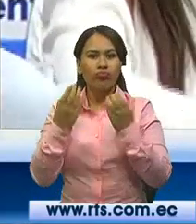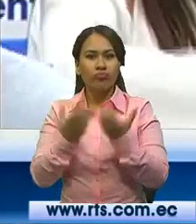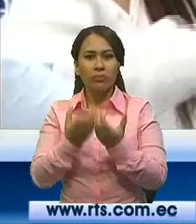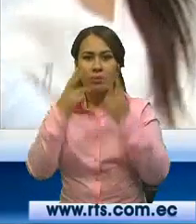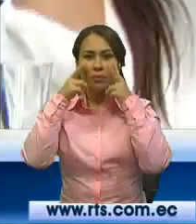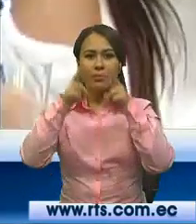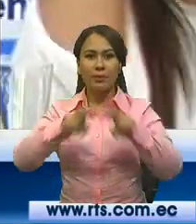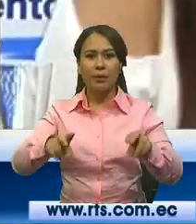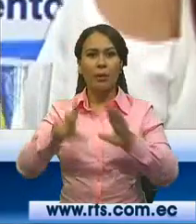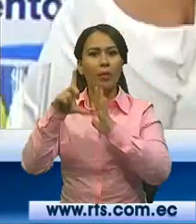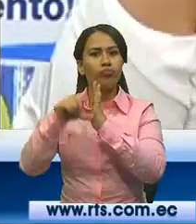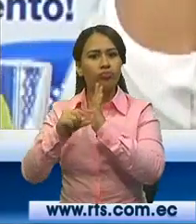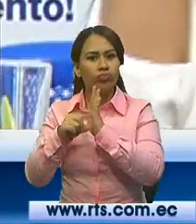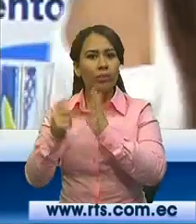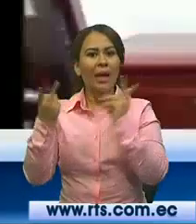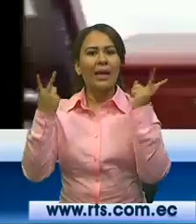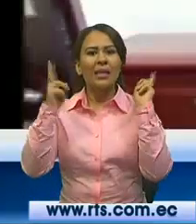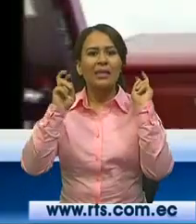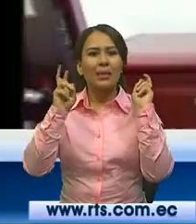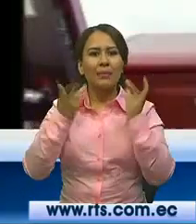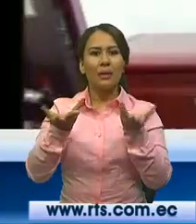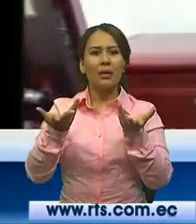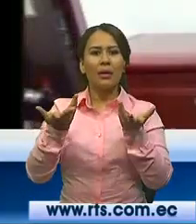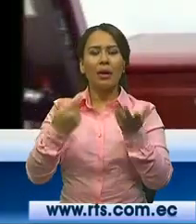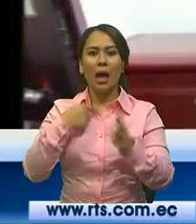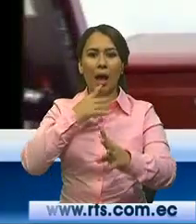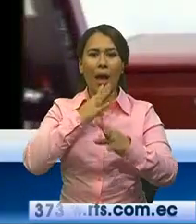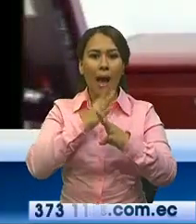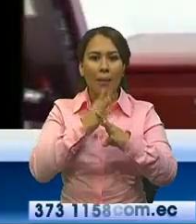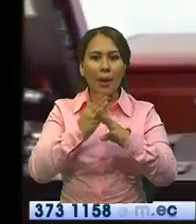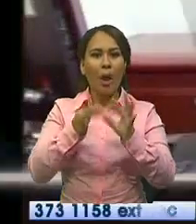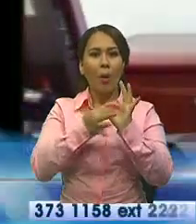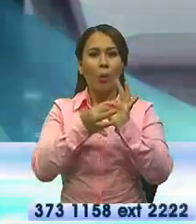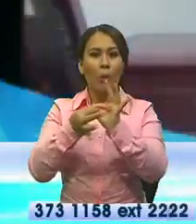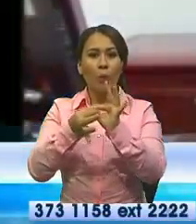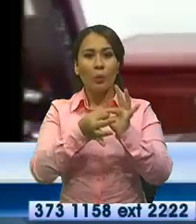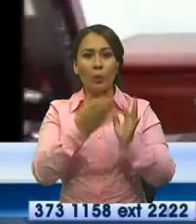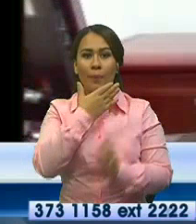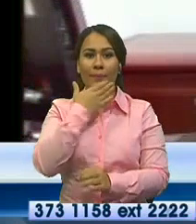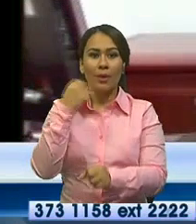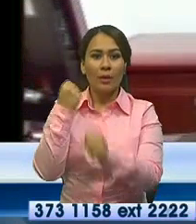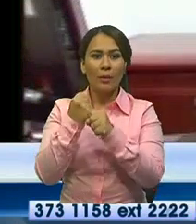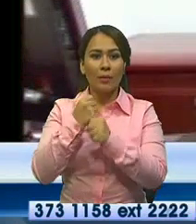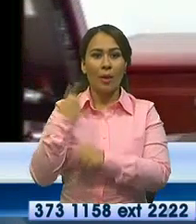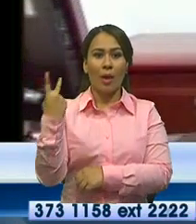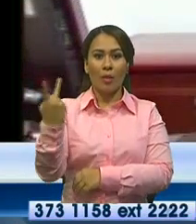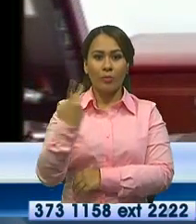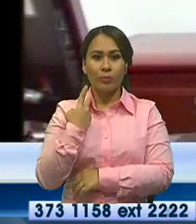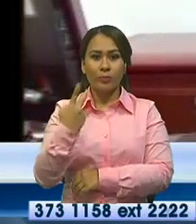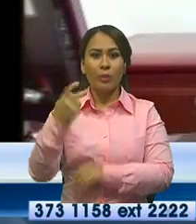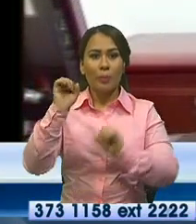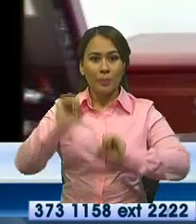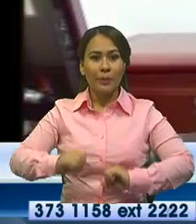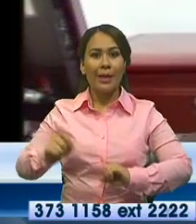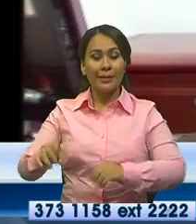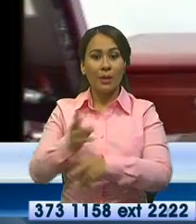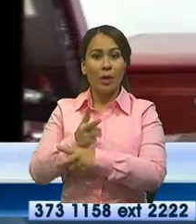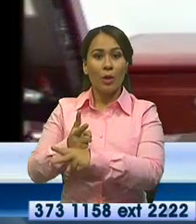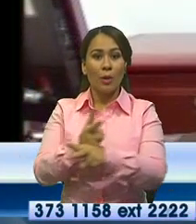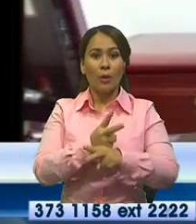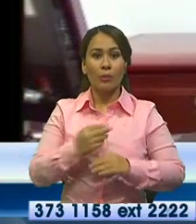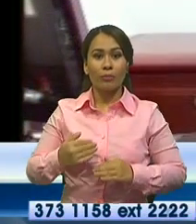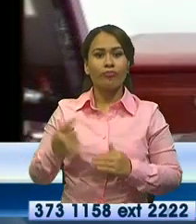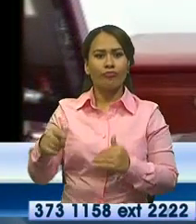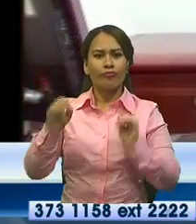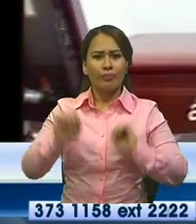público y también del sector privado. Vamos a trabajar juntos y mejor, en beneficio de todos ustedes. Este consejo va a ayudarnos a mejorar